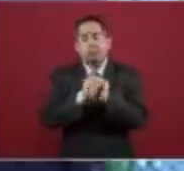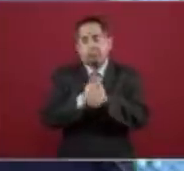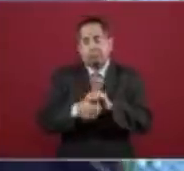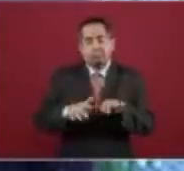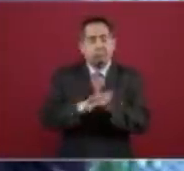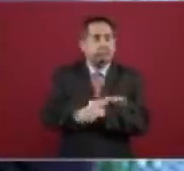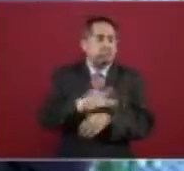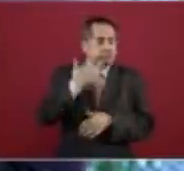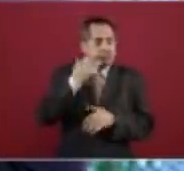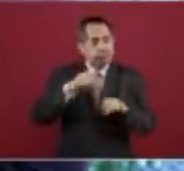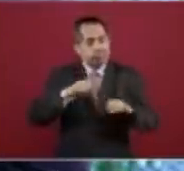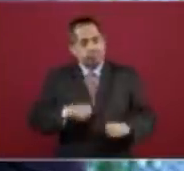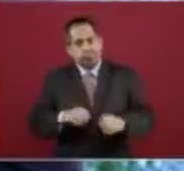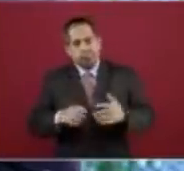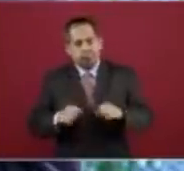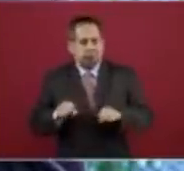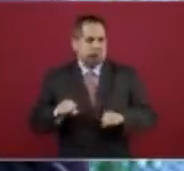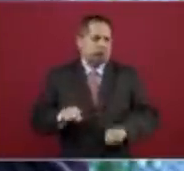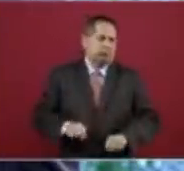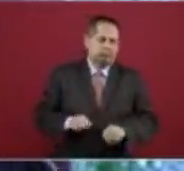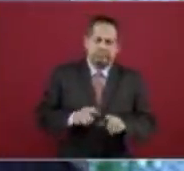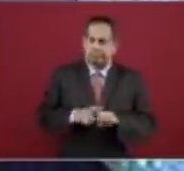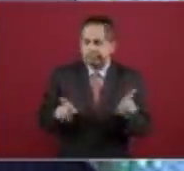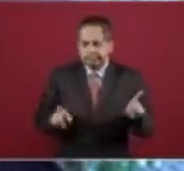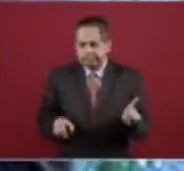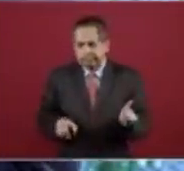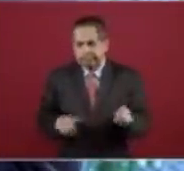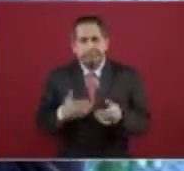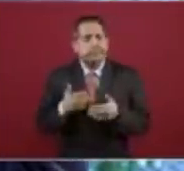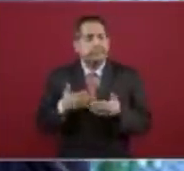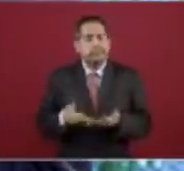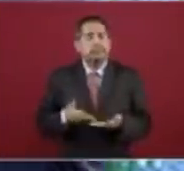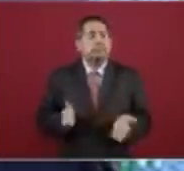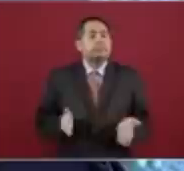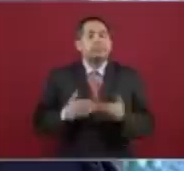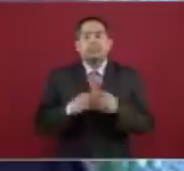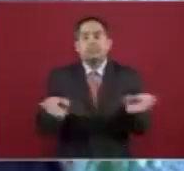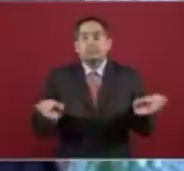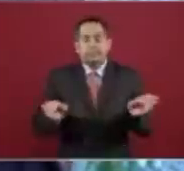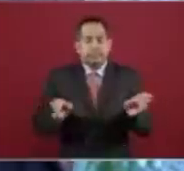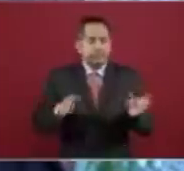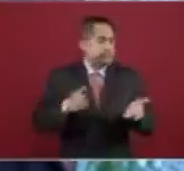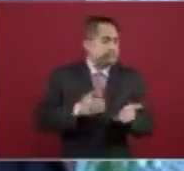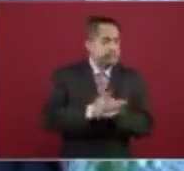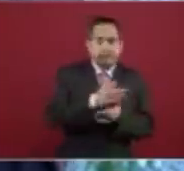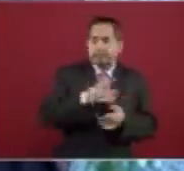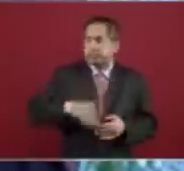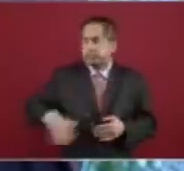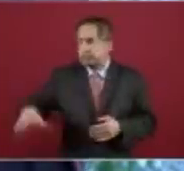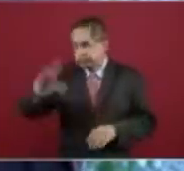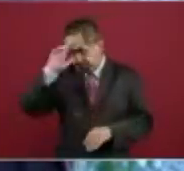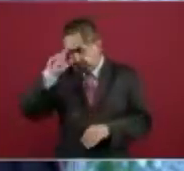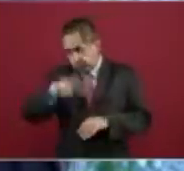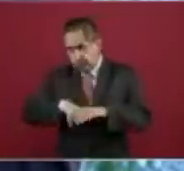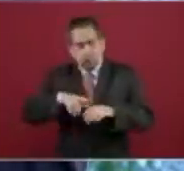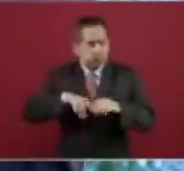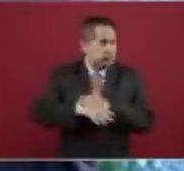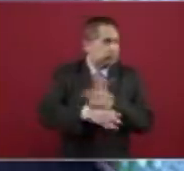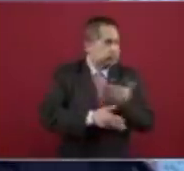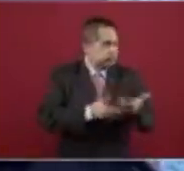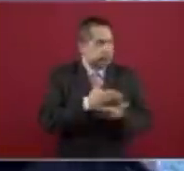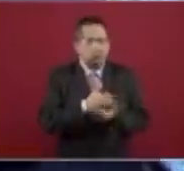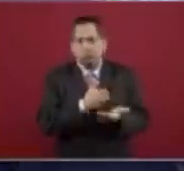en un centro de poder, que ahora se abre para dar servicio cultural, político,